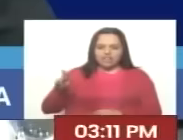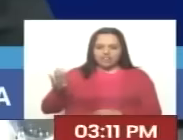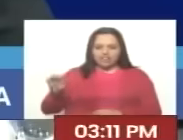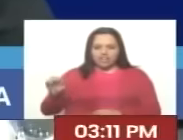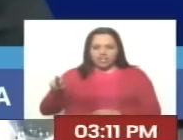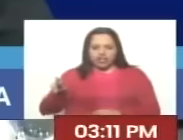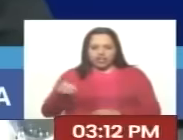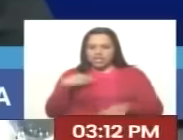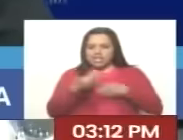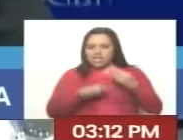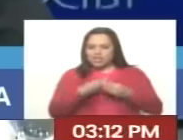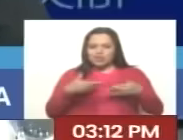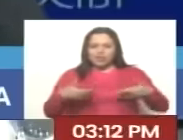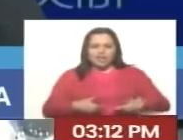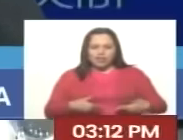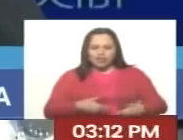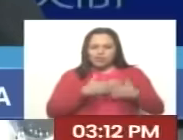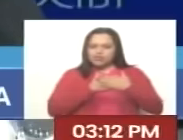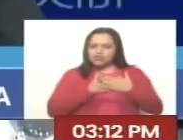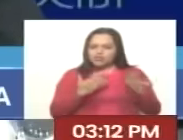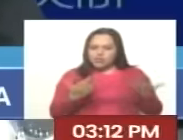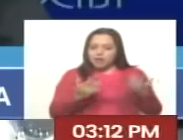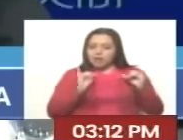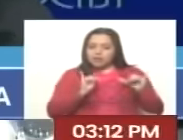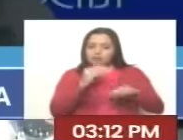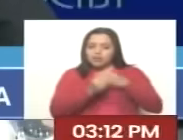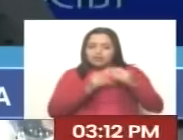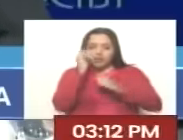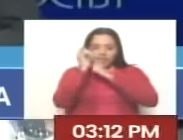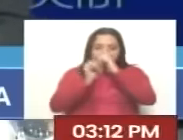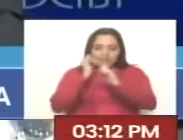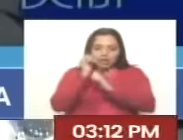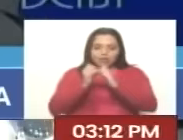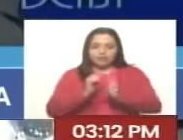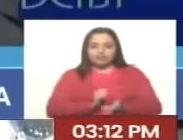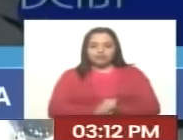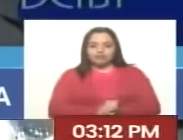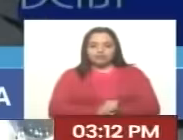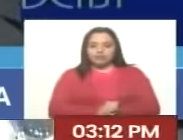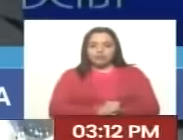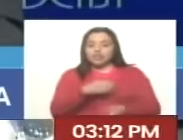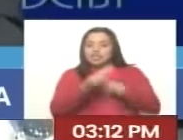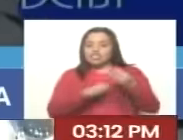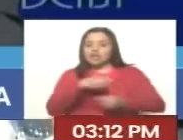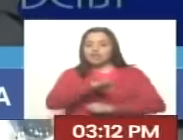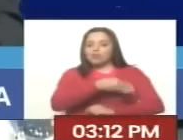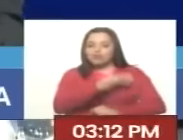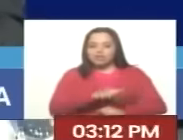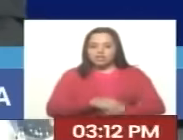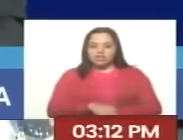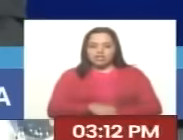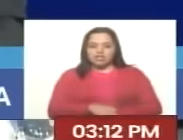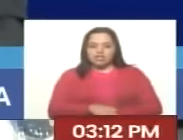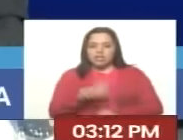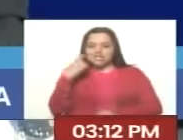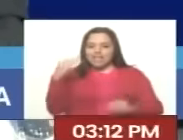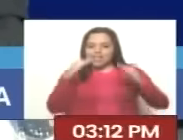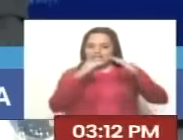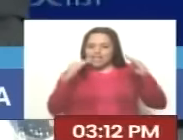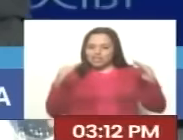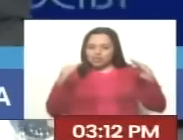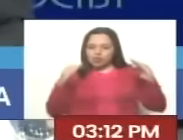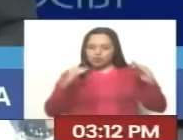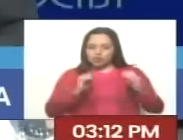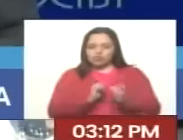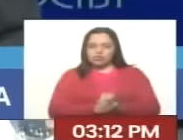esfuerzo noble. Ve que él mismo grabó un video donde él hacía su música, él lo llamaba El Techo, era